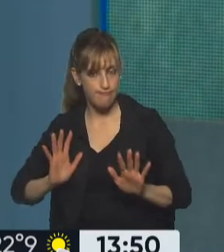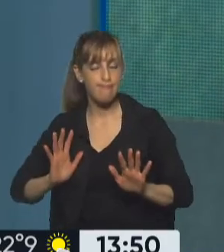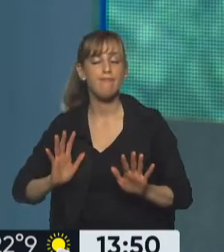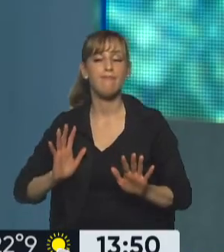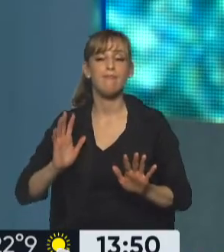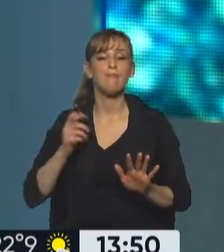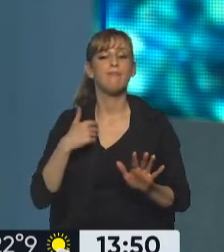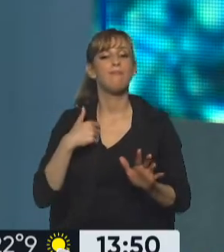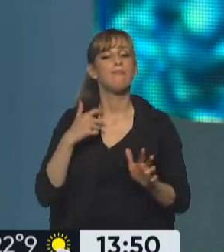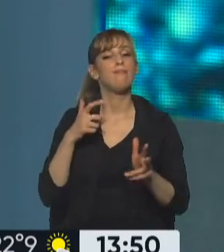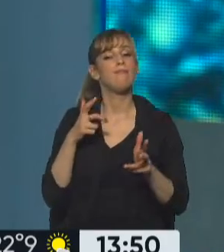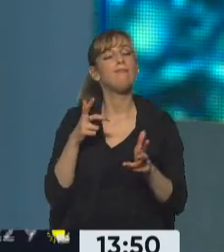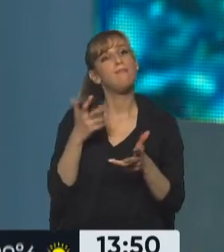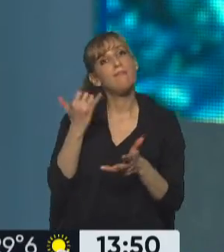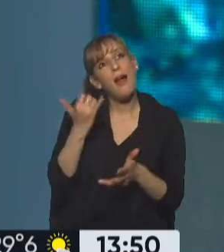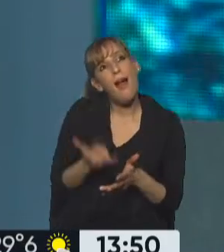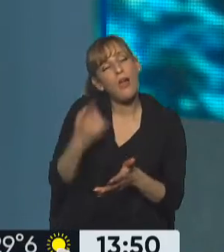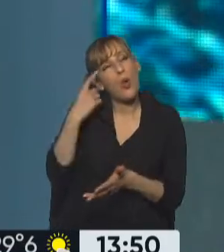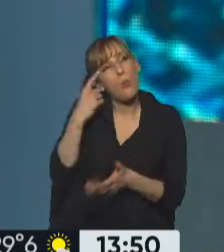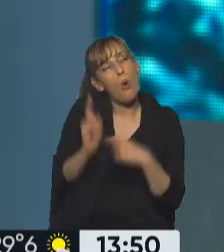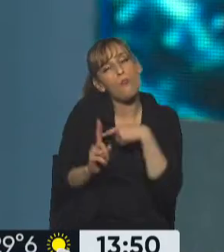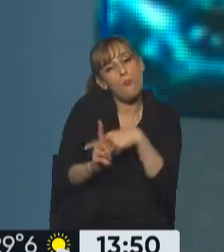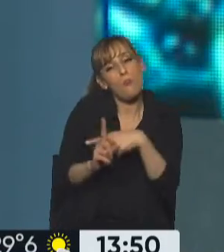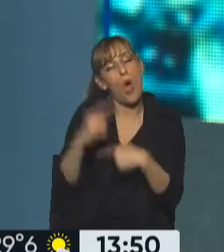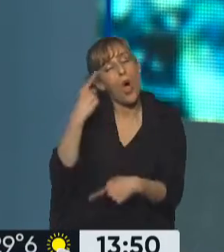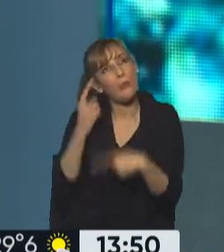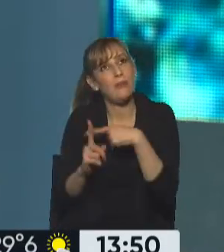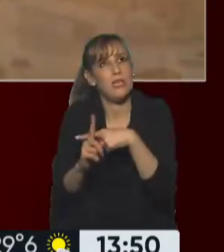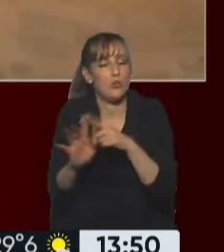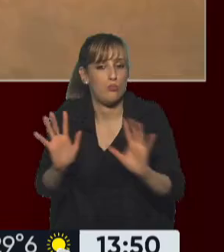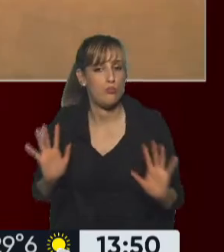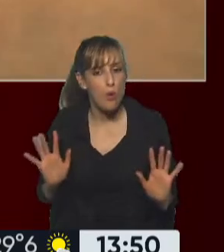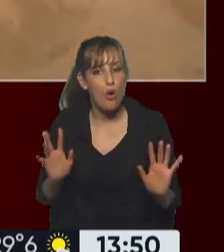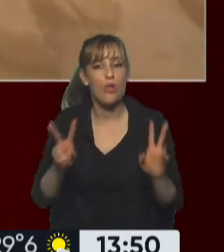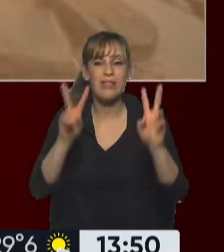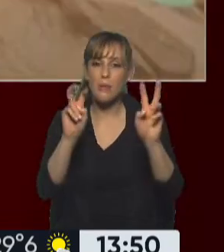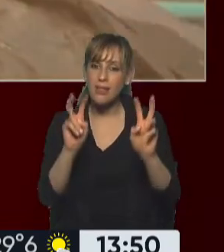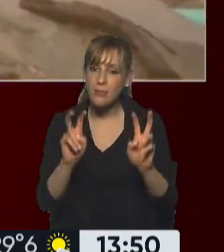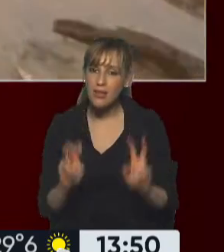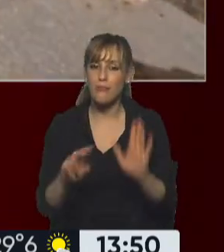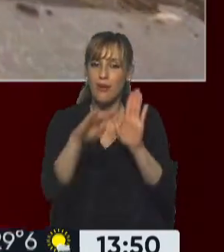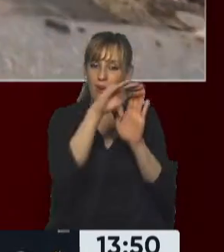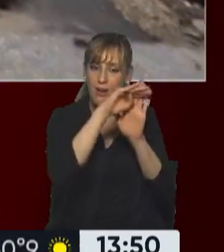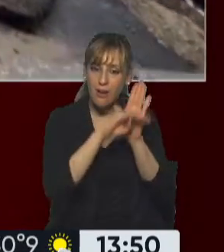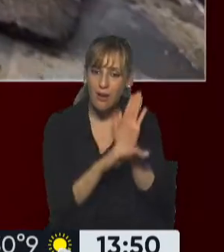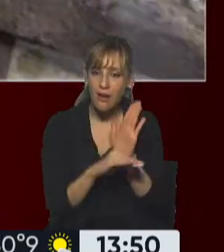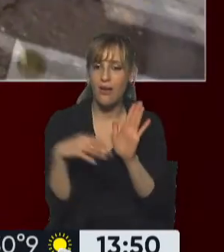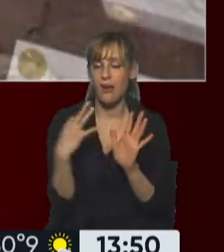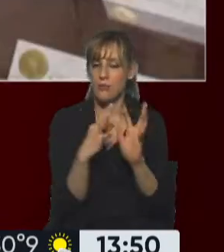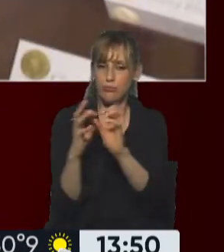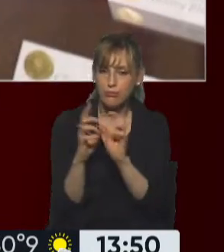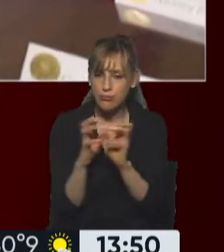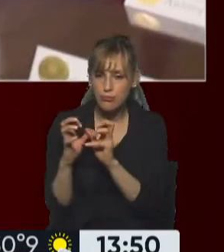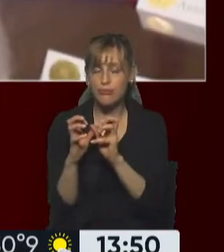muy buenos, optimismo multilateral, ¿no? Esta agenda climática global que puede juntar a todos los